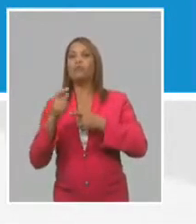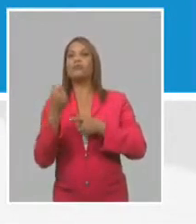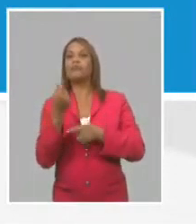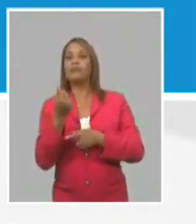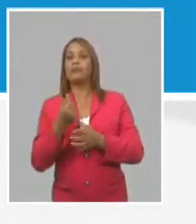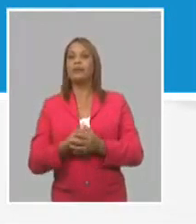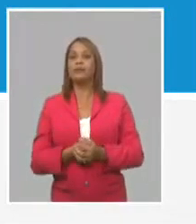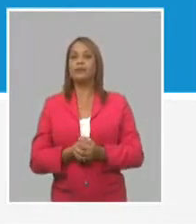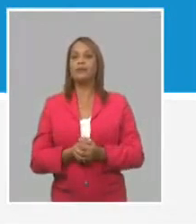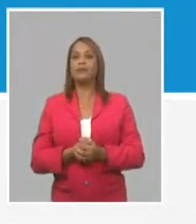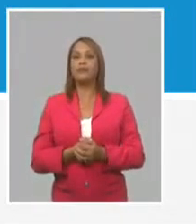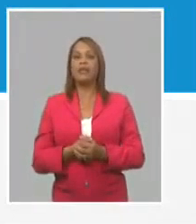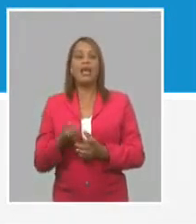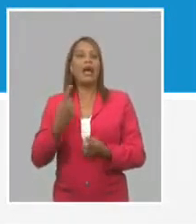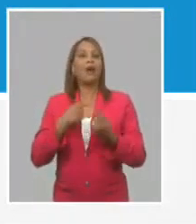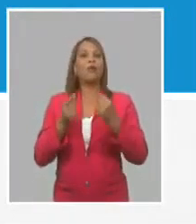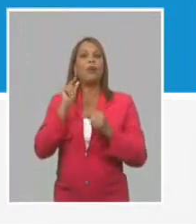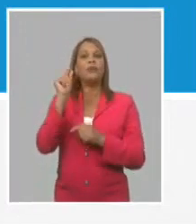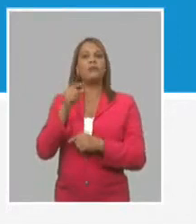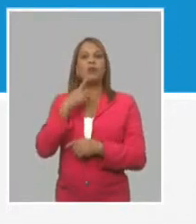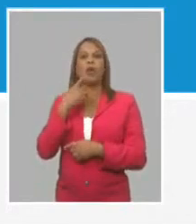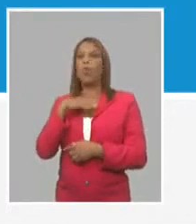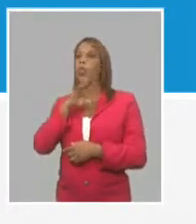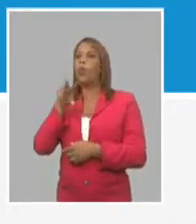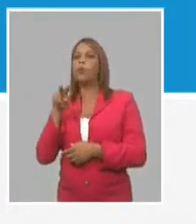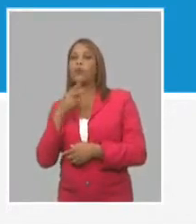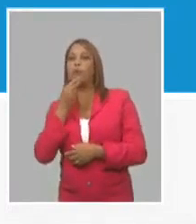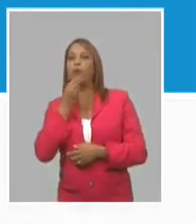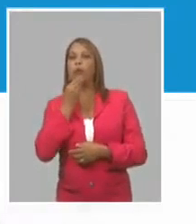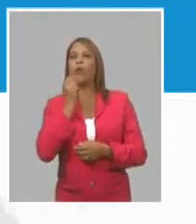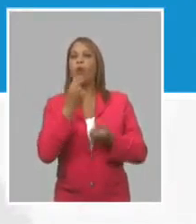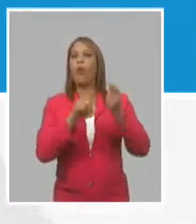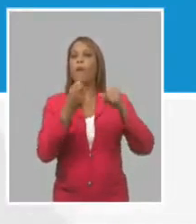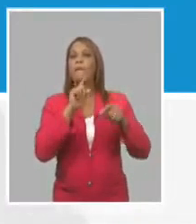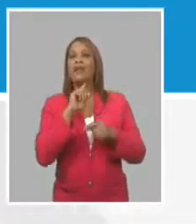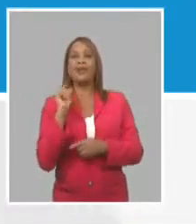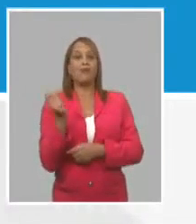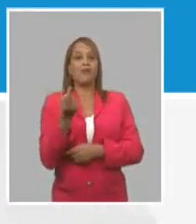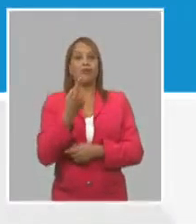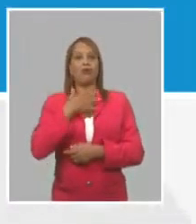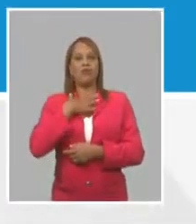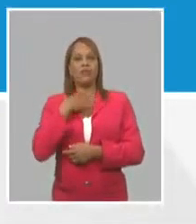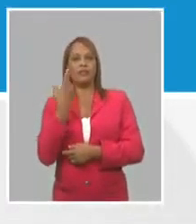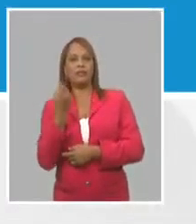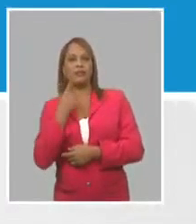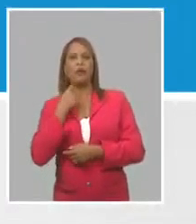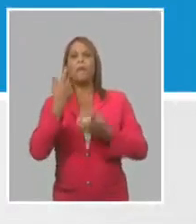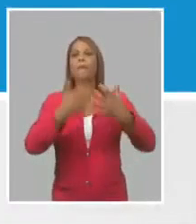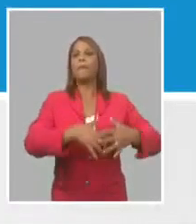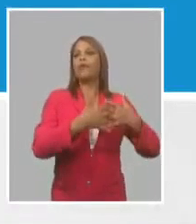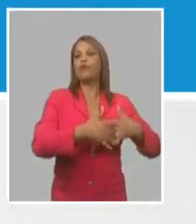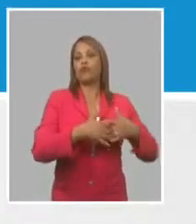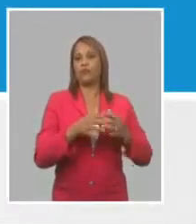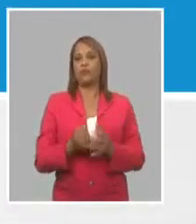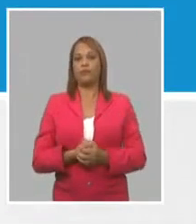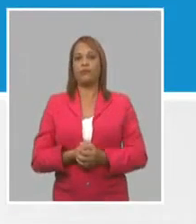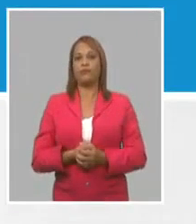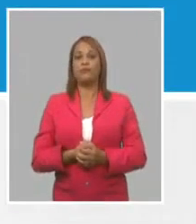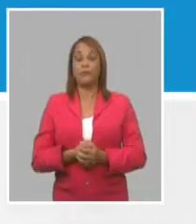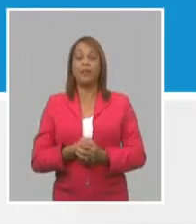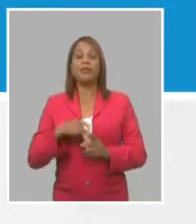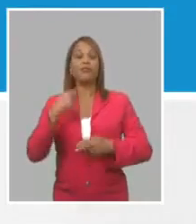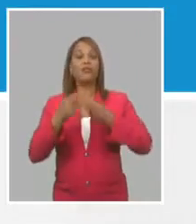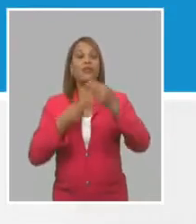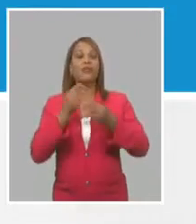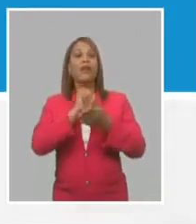pesos que alguien me diga dónde yo puedo comprar mis materias primas fundamentales para poder producir. Eso como norma se diseñaba